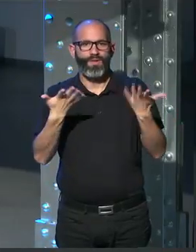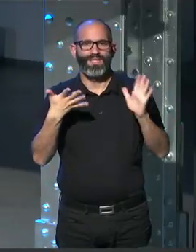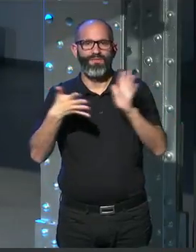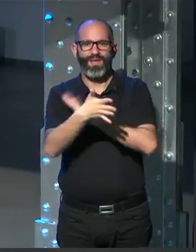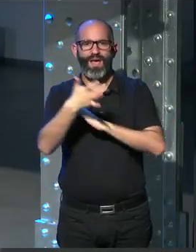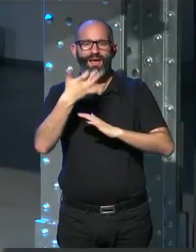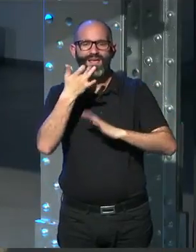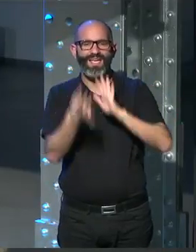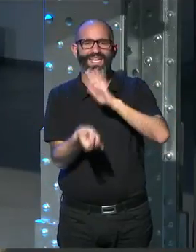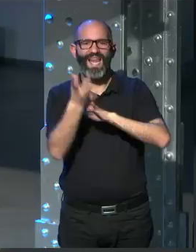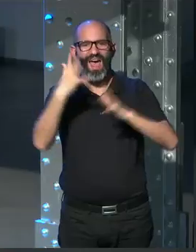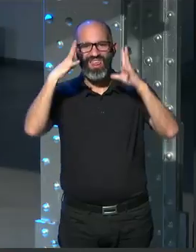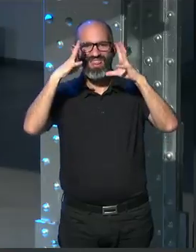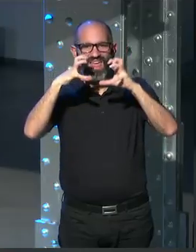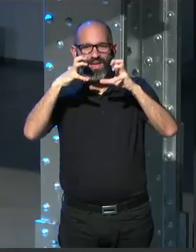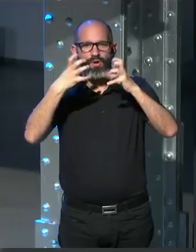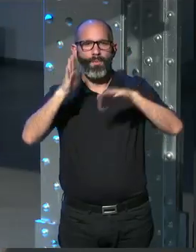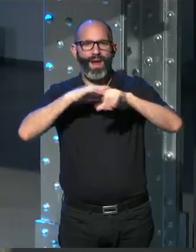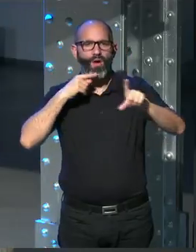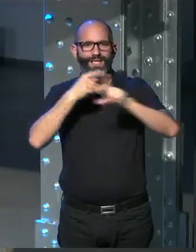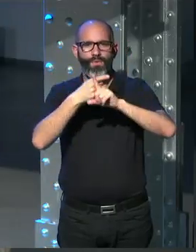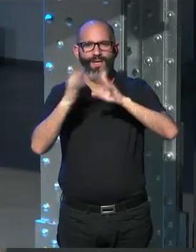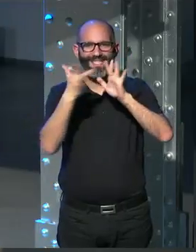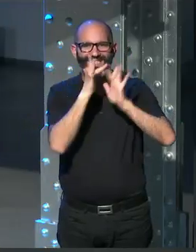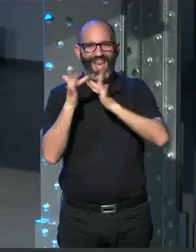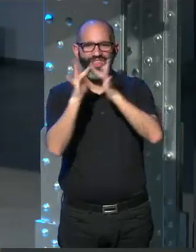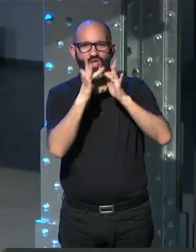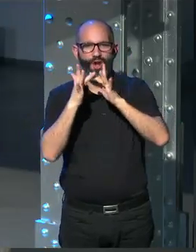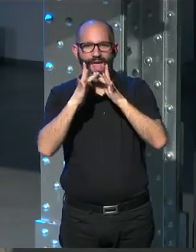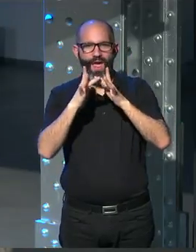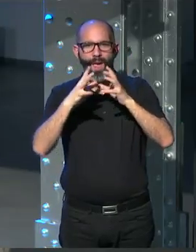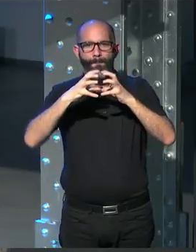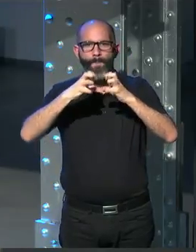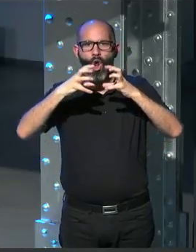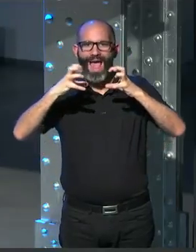nivel de detalle tal que se tengan en cuenta incluso interacciones moleculares